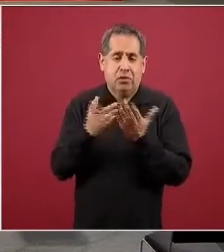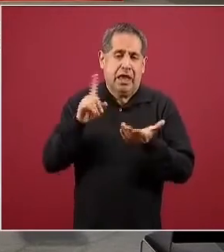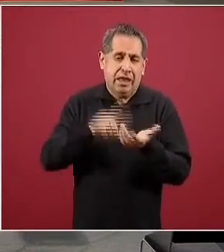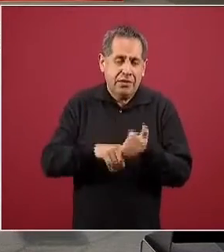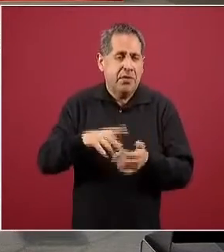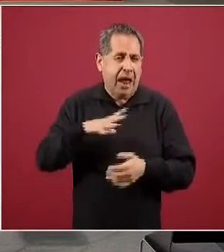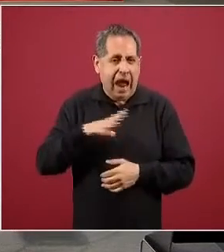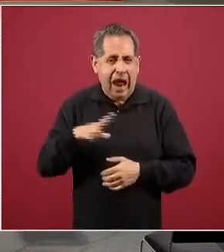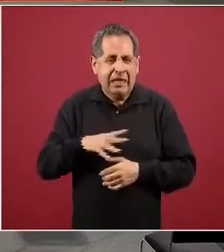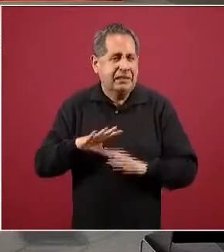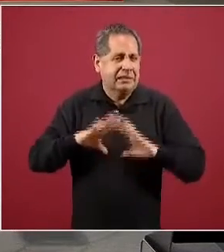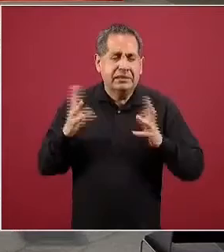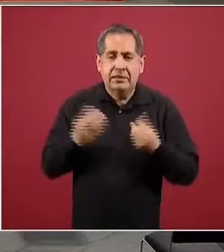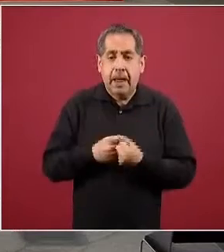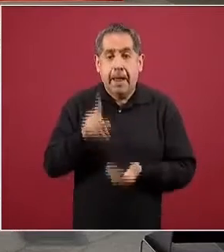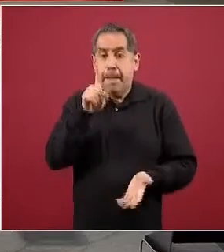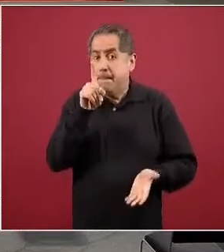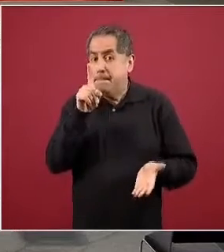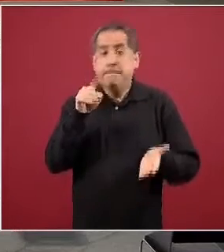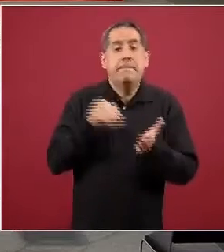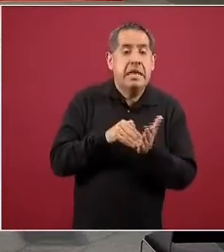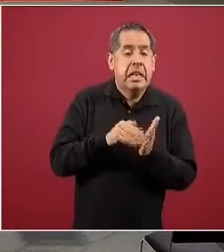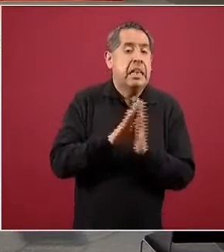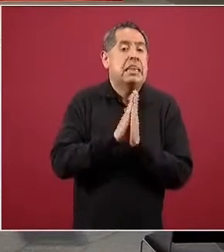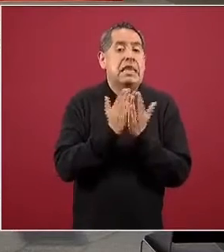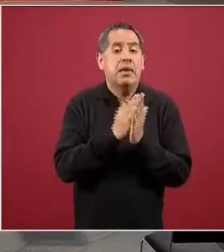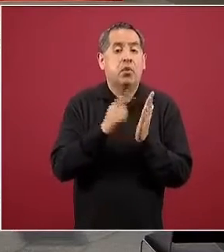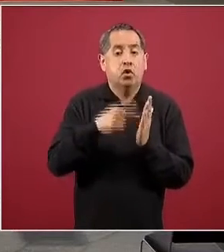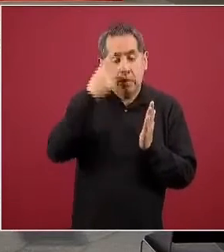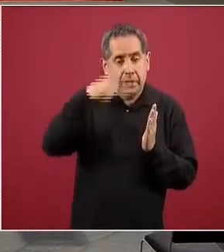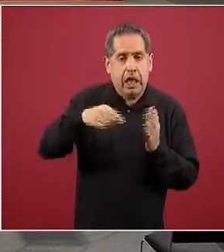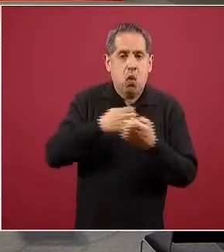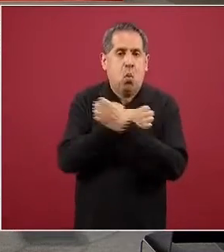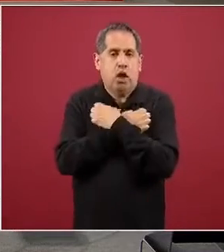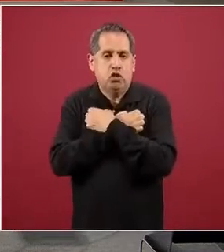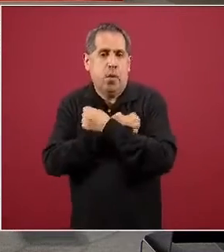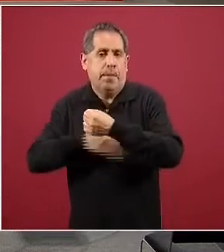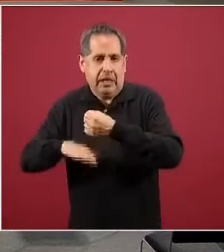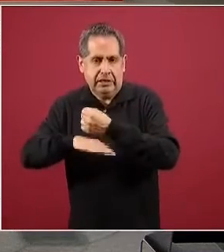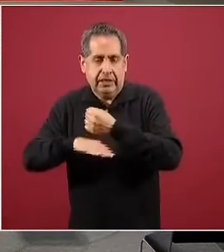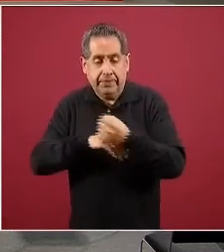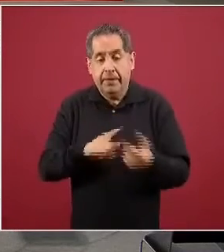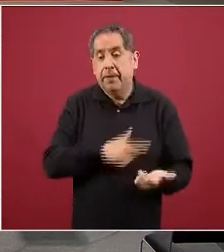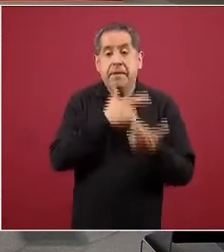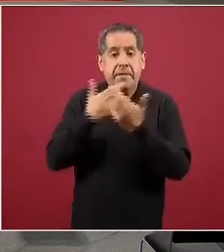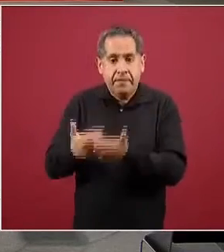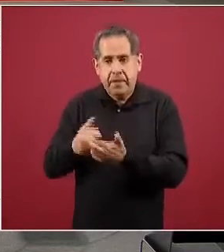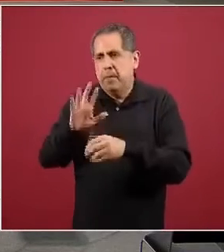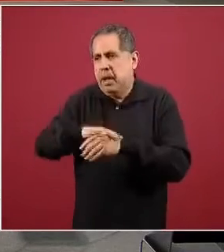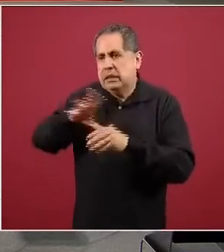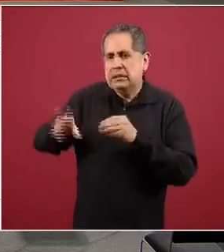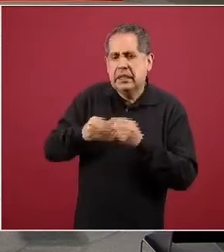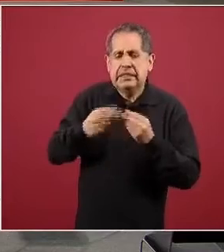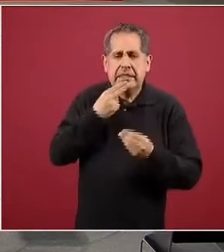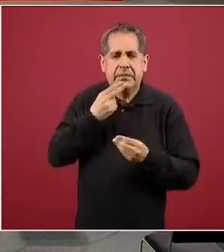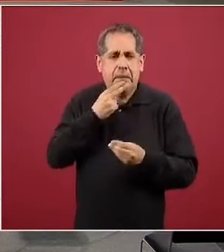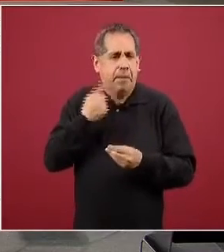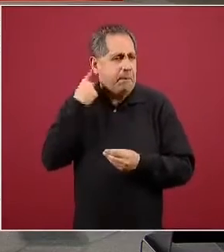de los cuales 1,000 libros son los que son para educación básica y todos los demás son complemento. Muchas